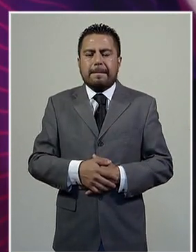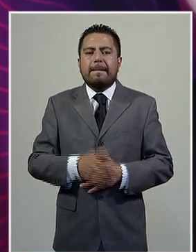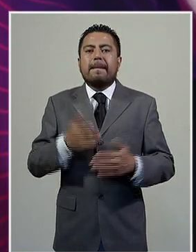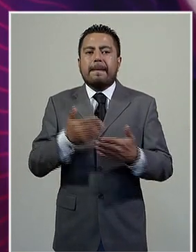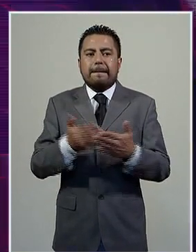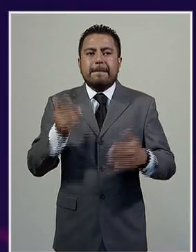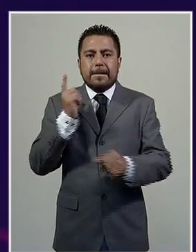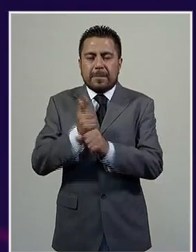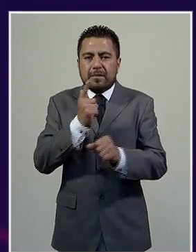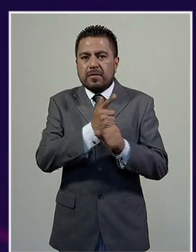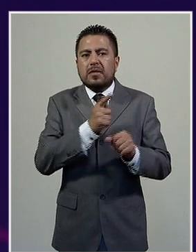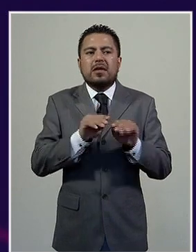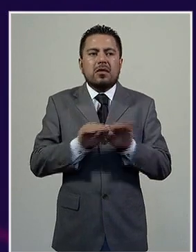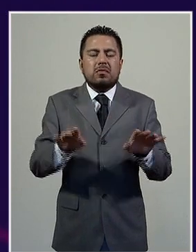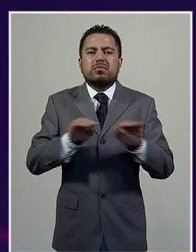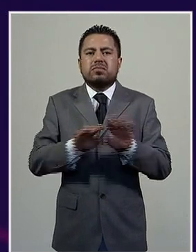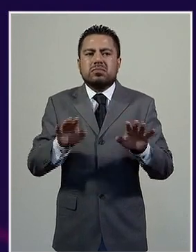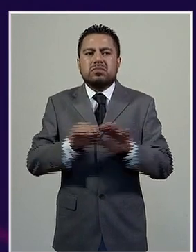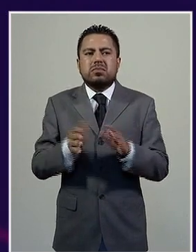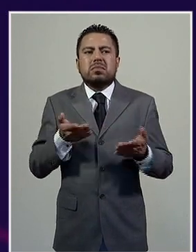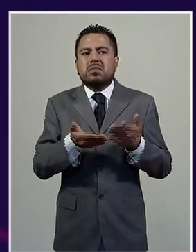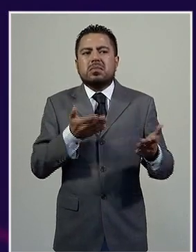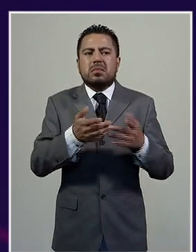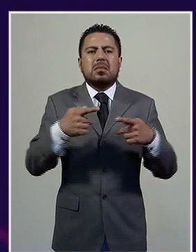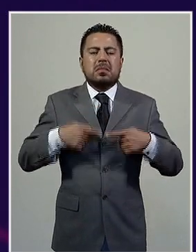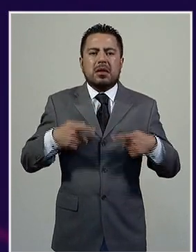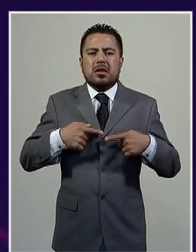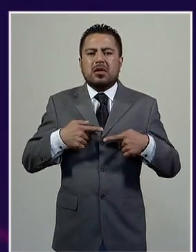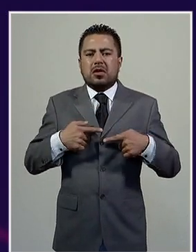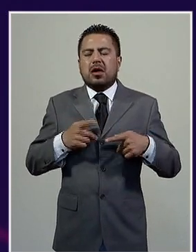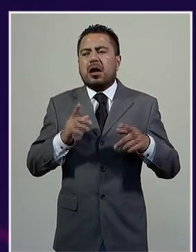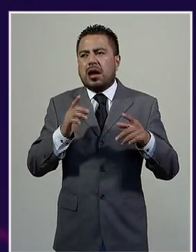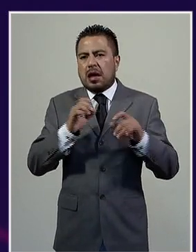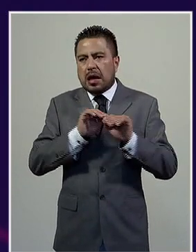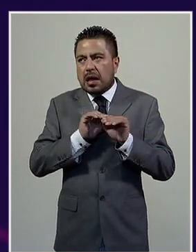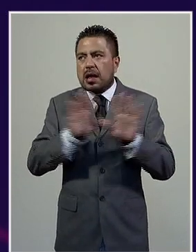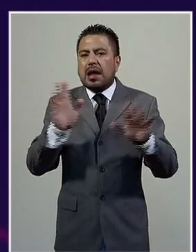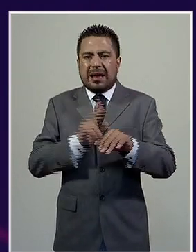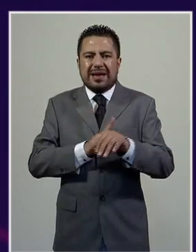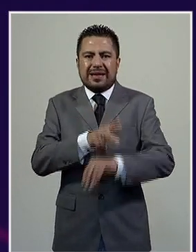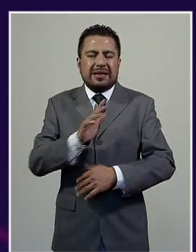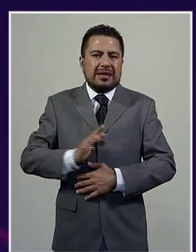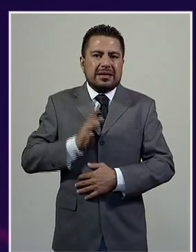Entonces encontramos, por ejemplo, anuncios que pedían personas con tonos de piel claro incluso.